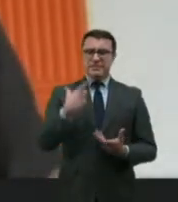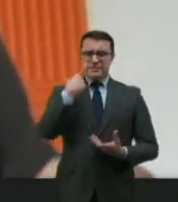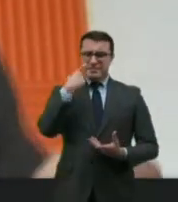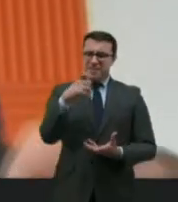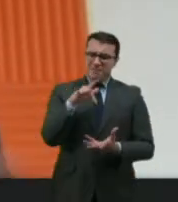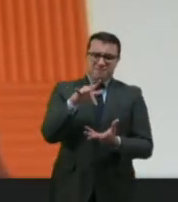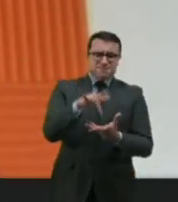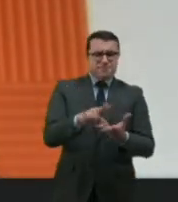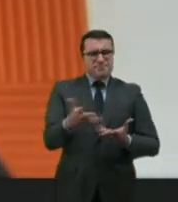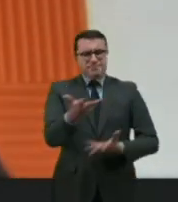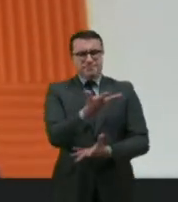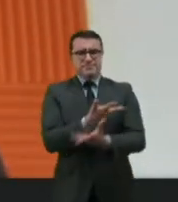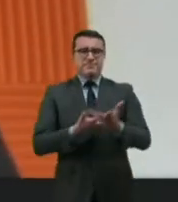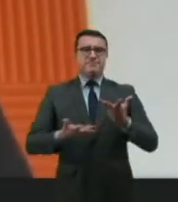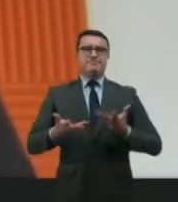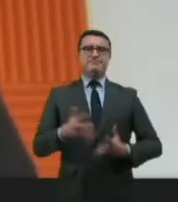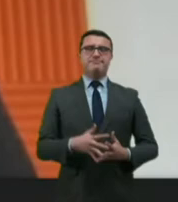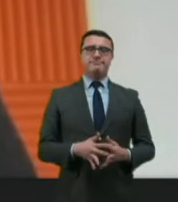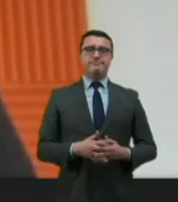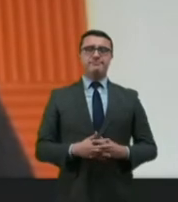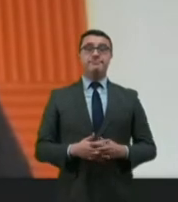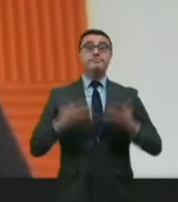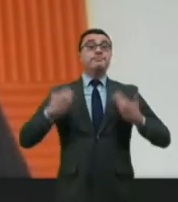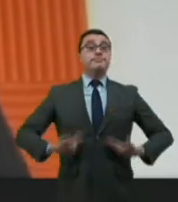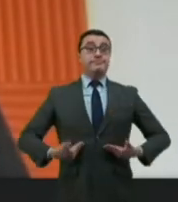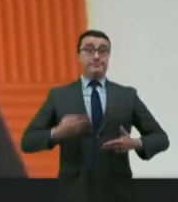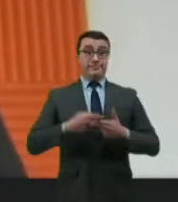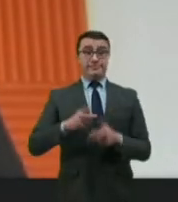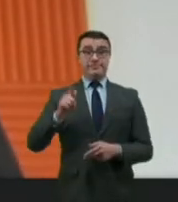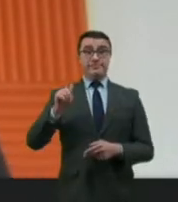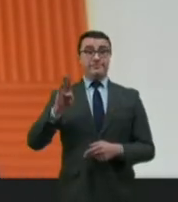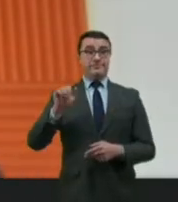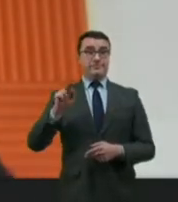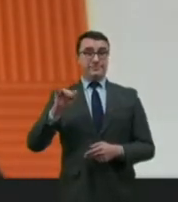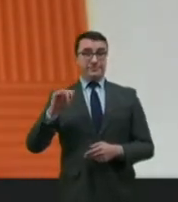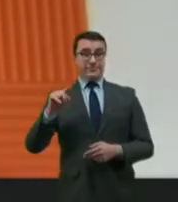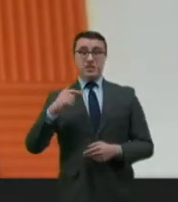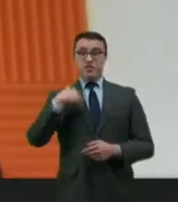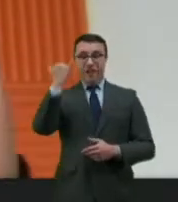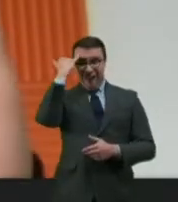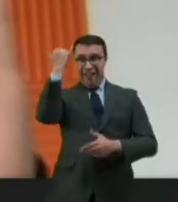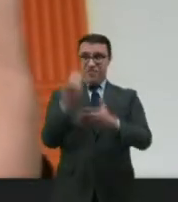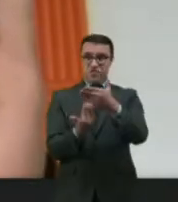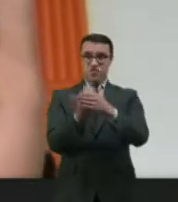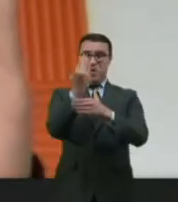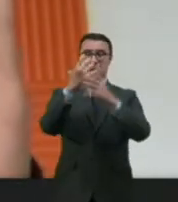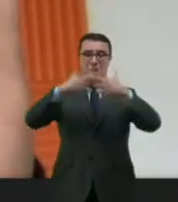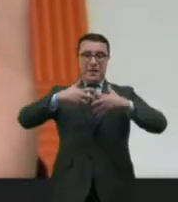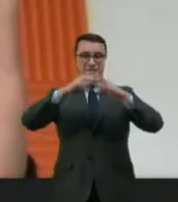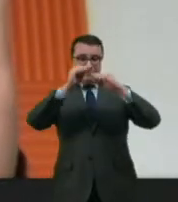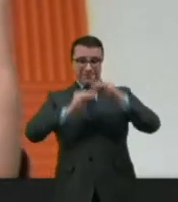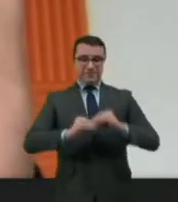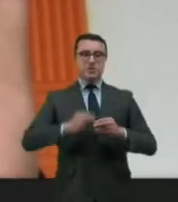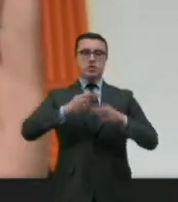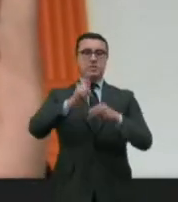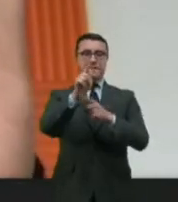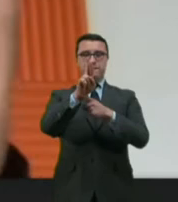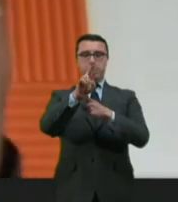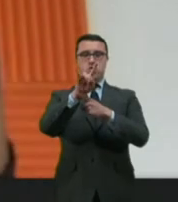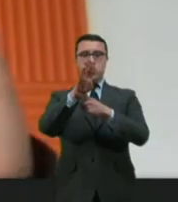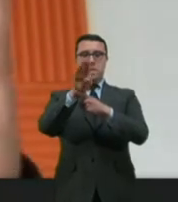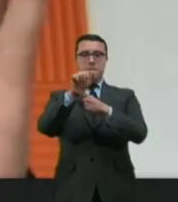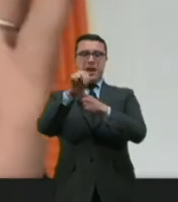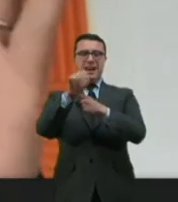ustedes. Entonces, yo soy Fabián, soy el fundador de Frubana. Lo que hacemos en Frubana es coger la